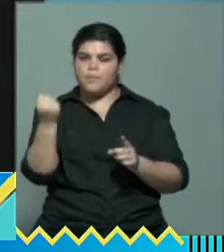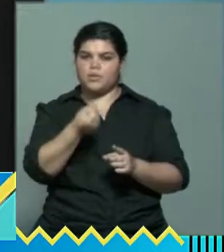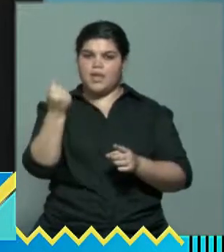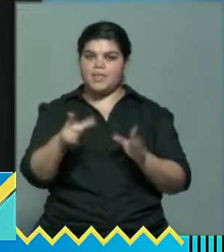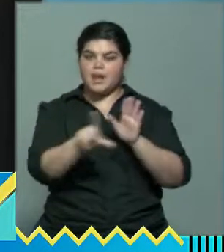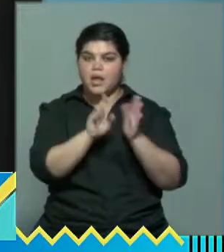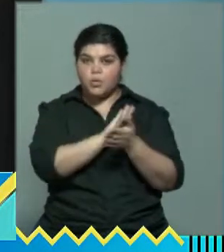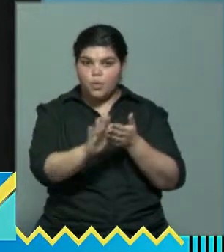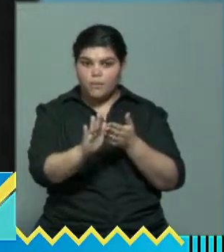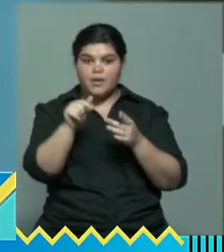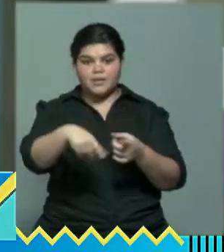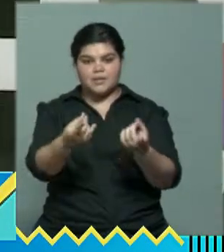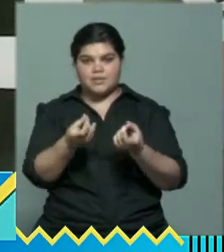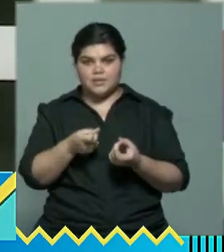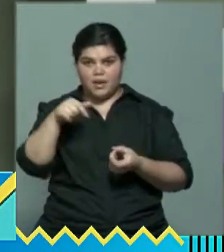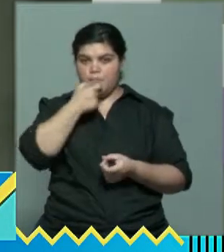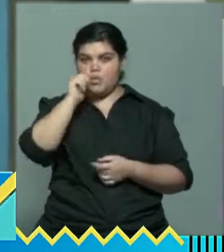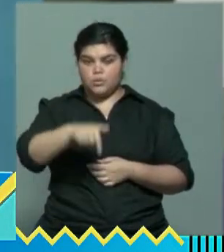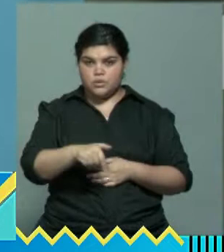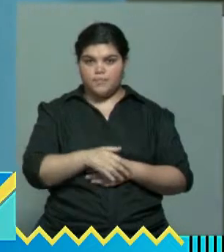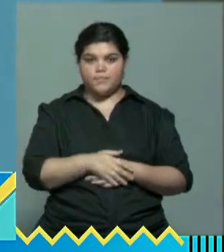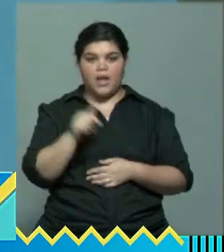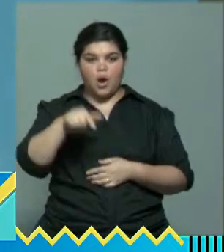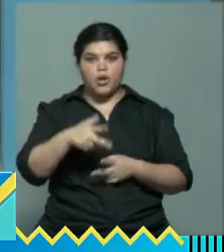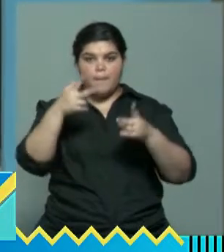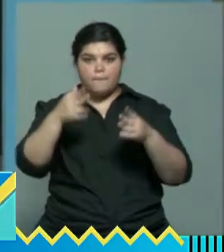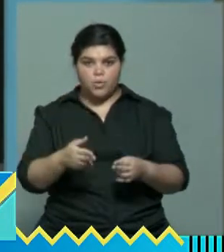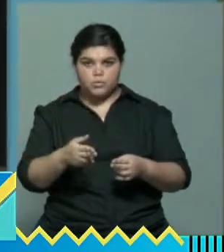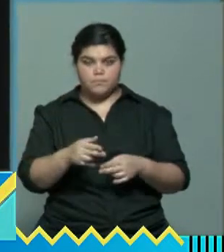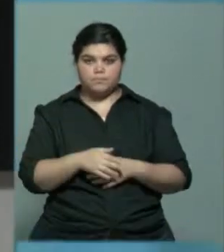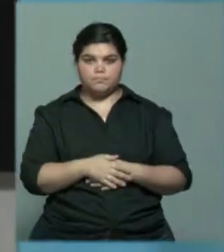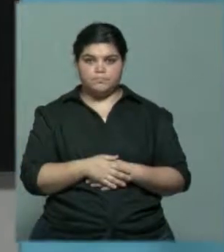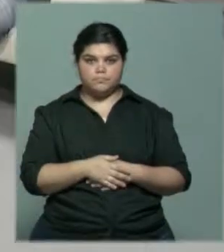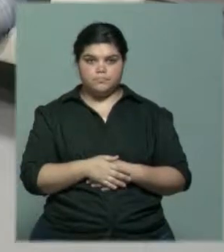y que lo necesitamos también como mendocinos. Vamos a una pausa y enseguida volvemos.